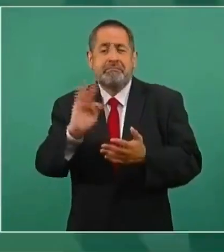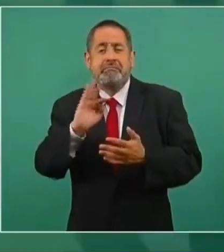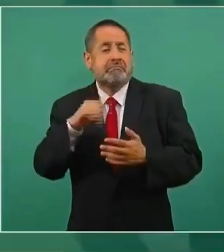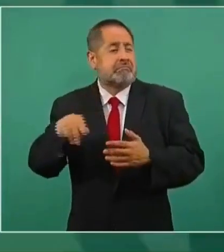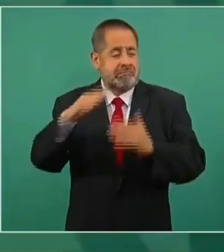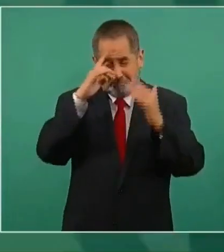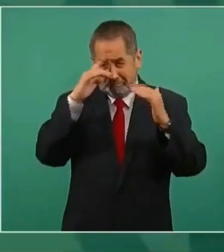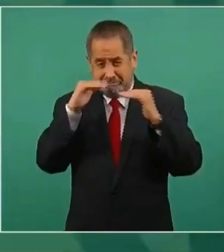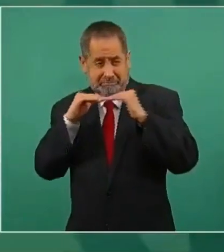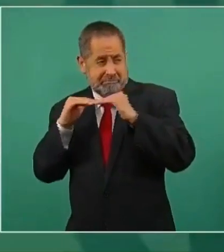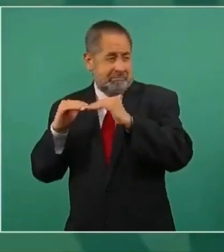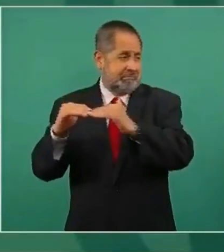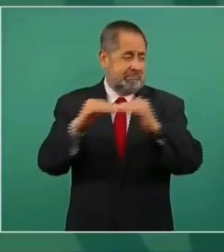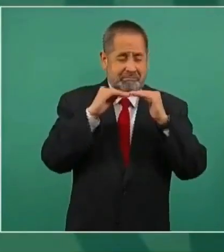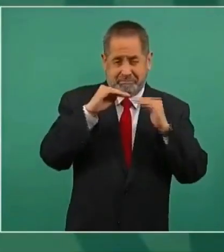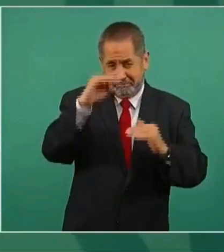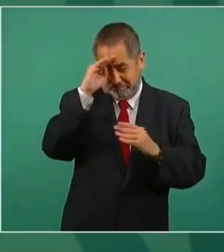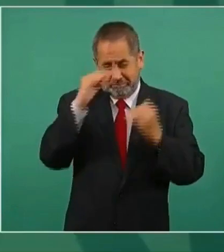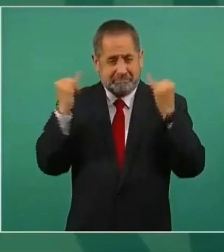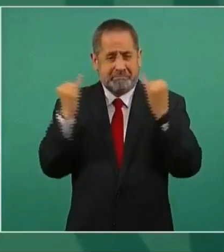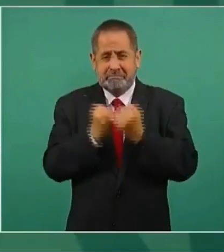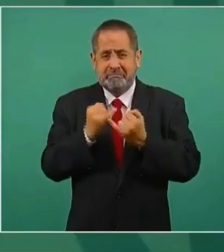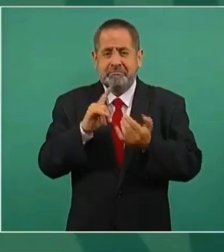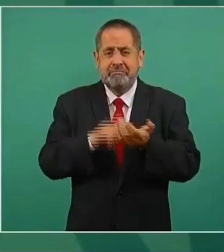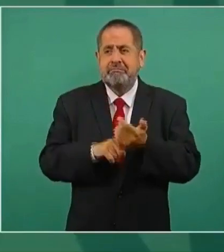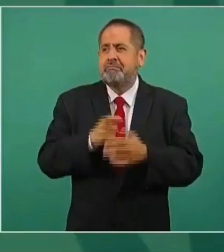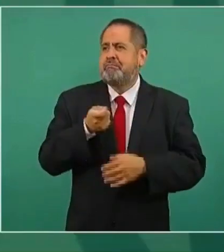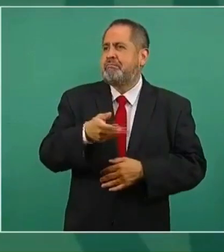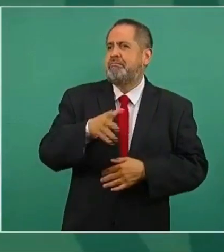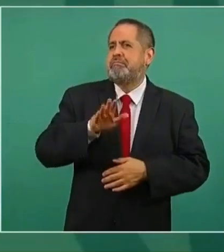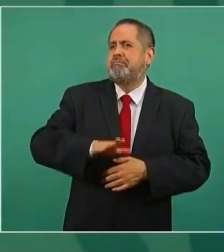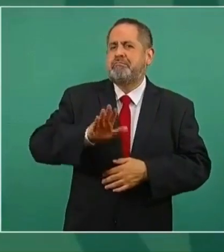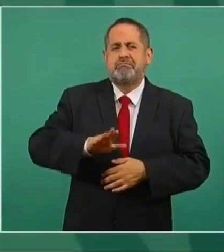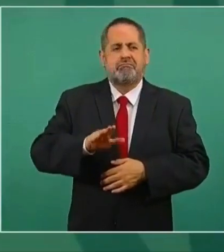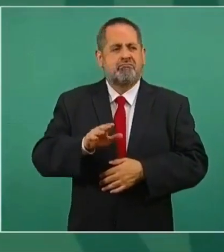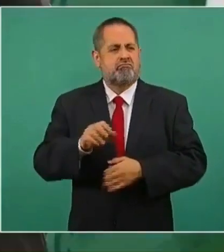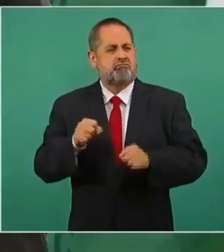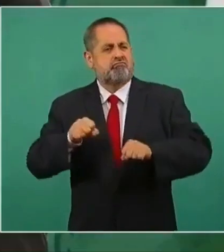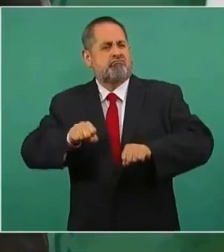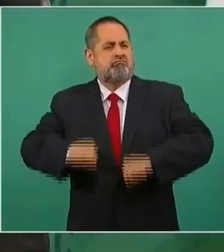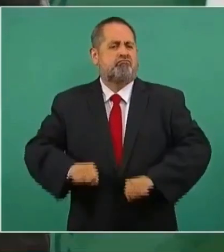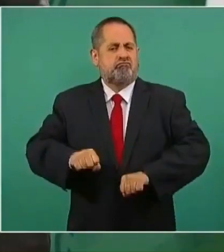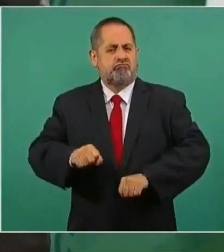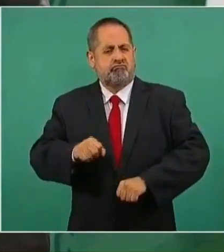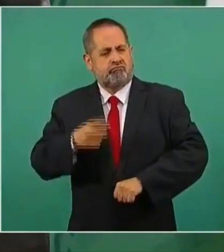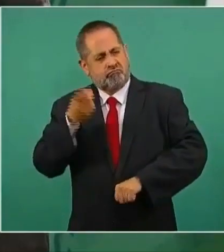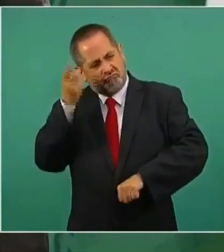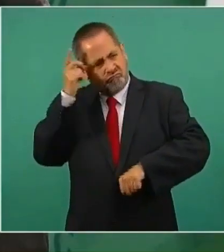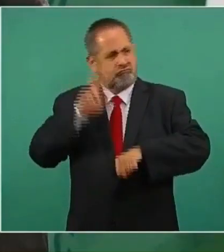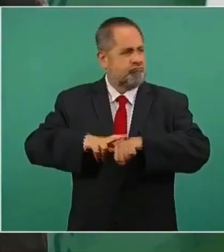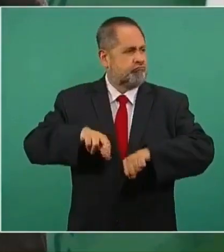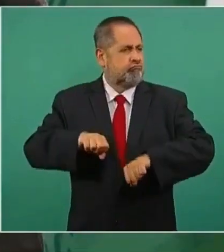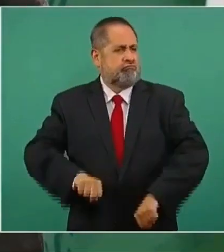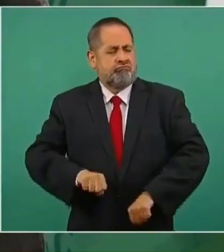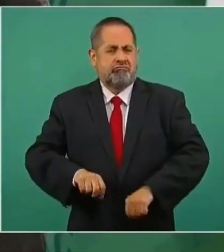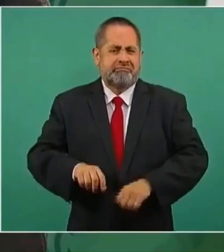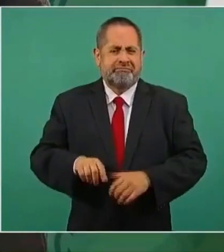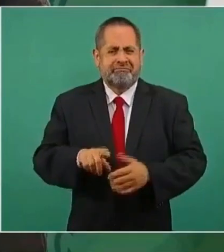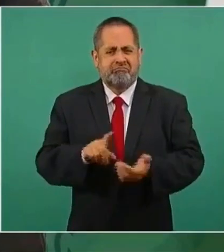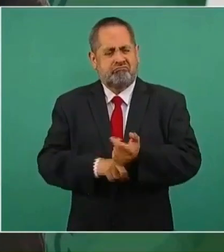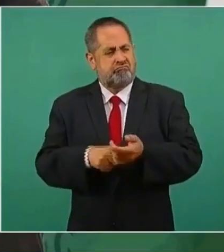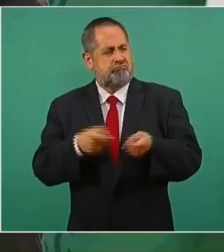de un sistema político autoritario de una dictadura. Pues